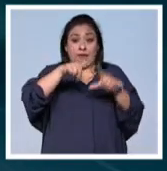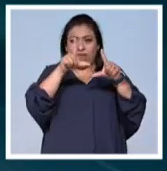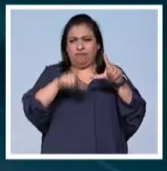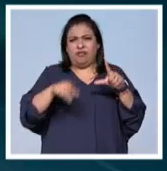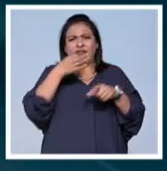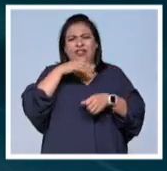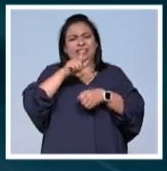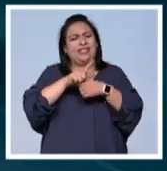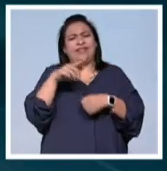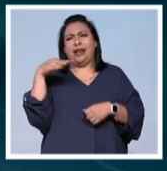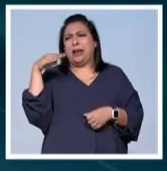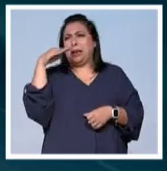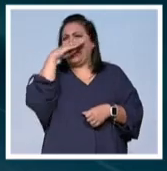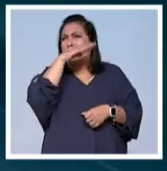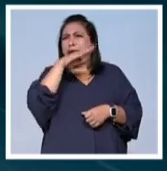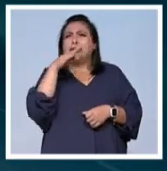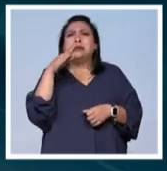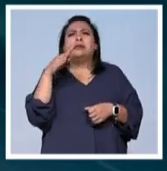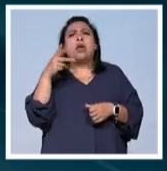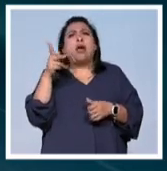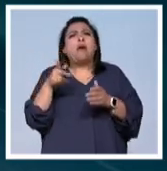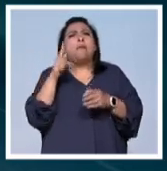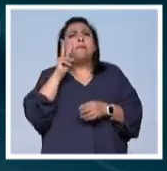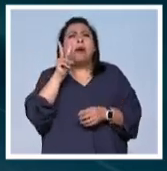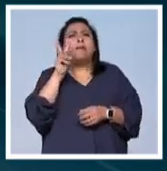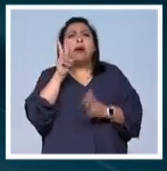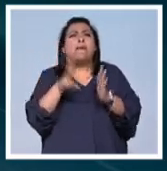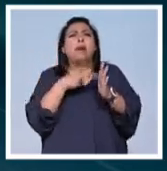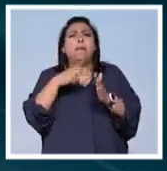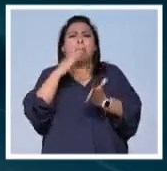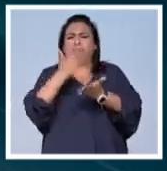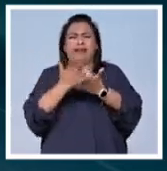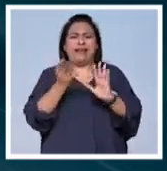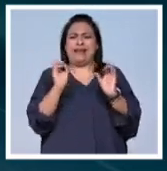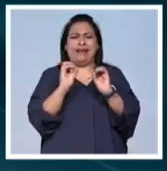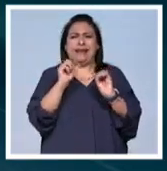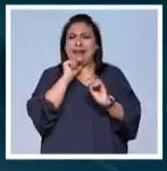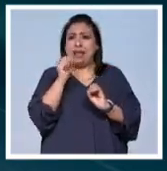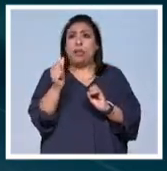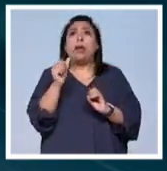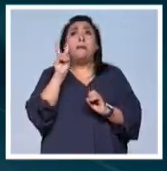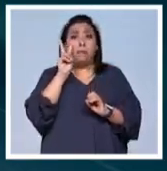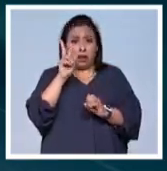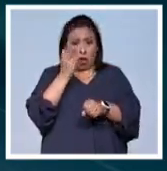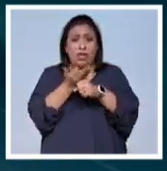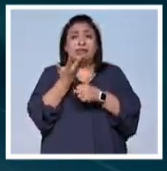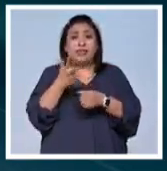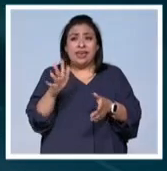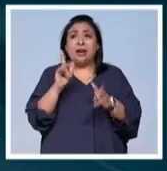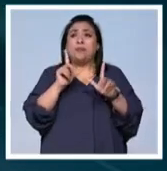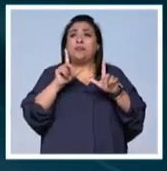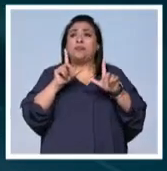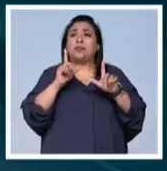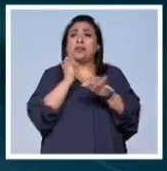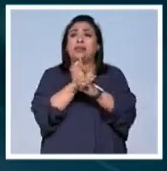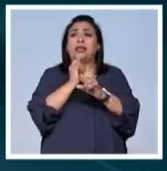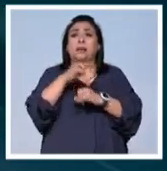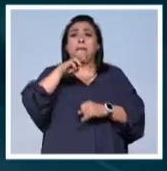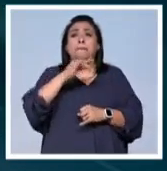completamente gratuito y sin límite de visualizaciones las películas pueden verse desde ya en el sitio web my french